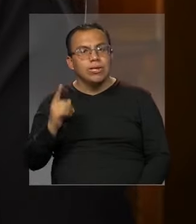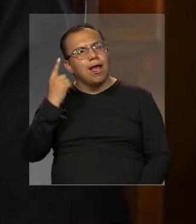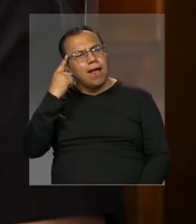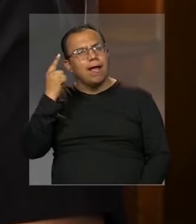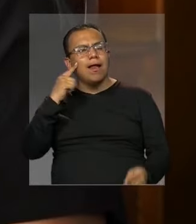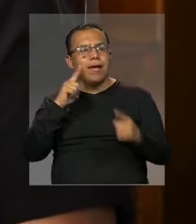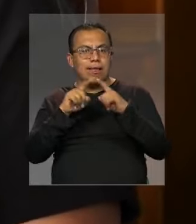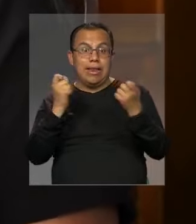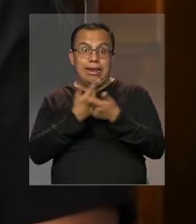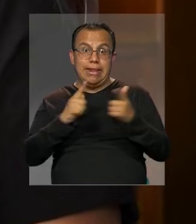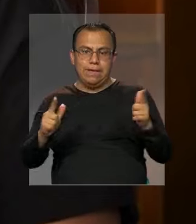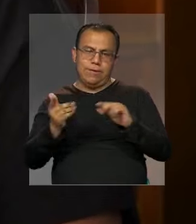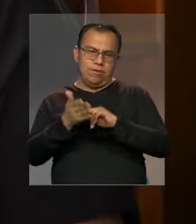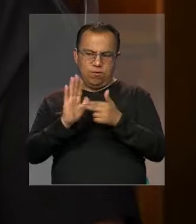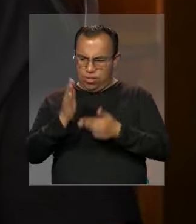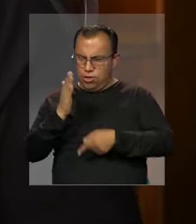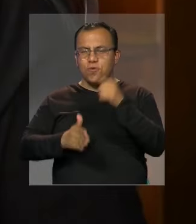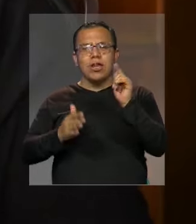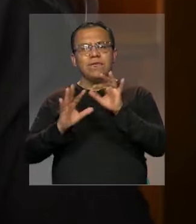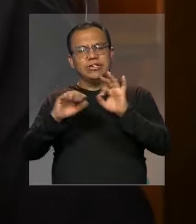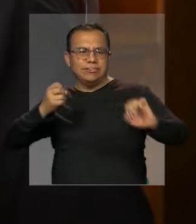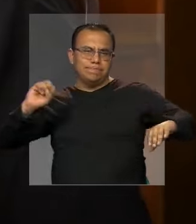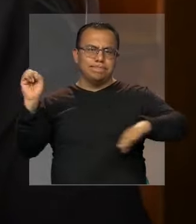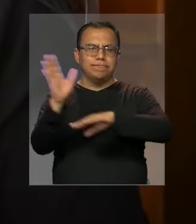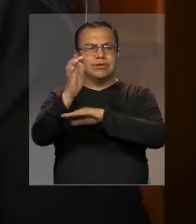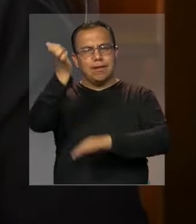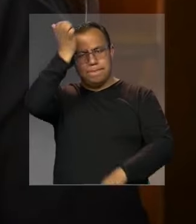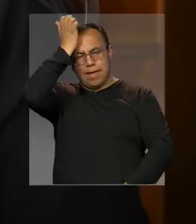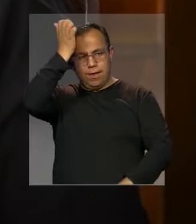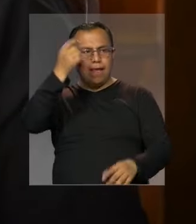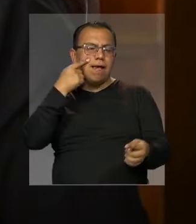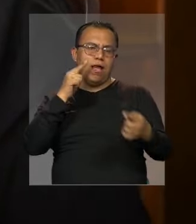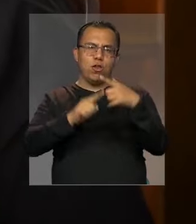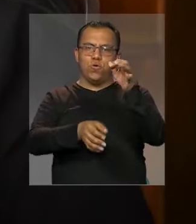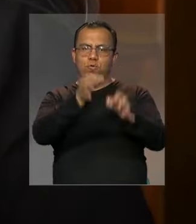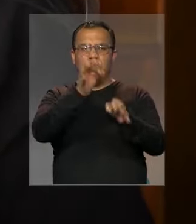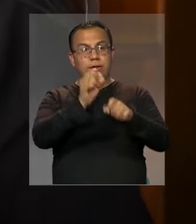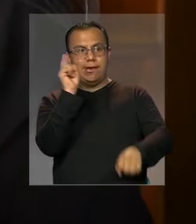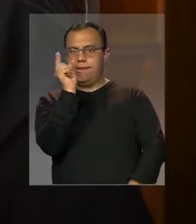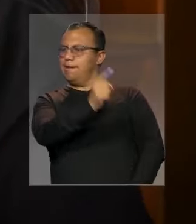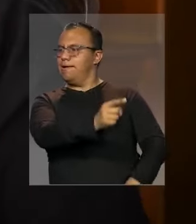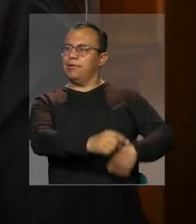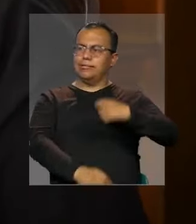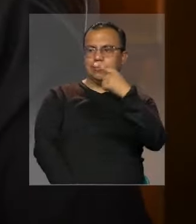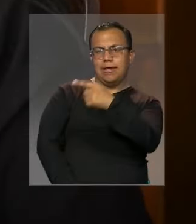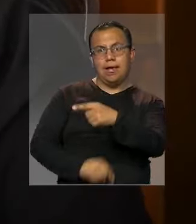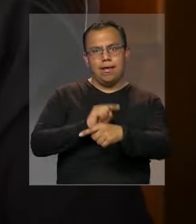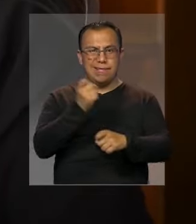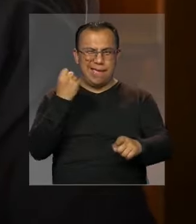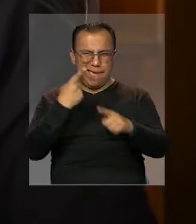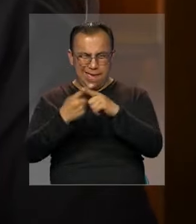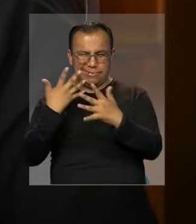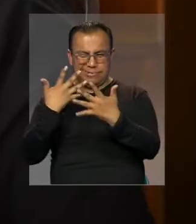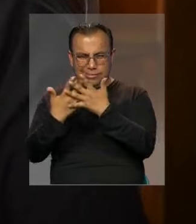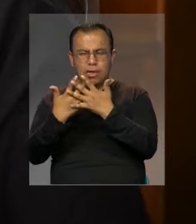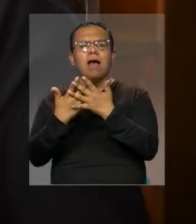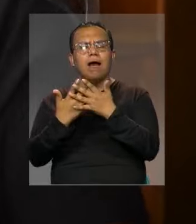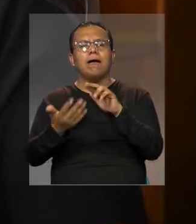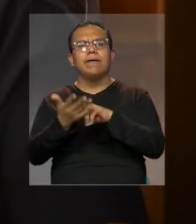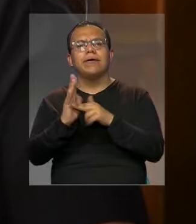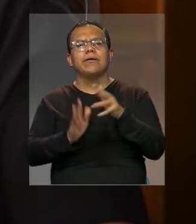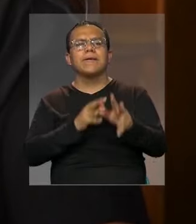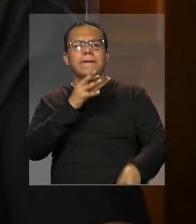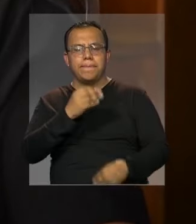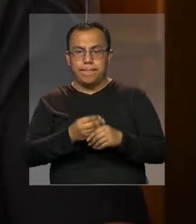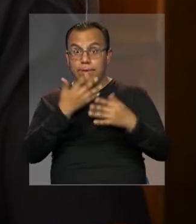que el que esté libre de pecado, que tire la primera piedra. Sencillamente, en vez de pronto señalar a las personas que han estado allá y las personas que en